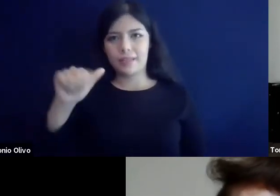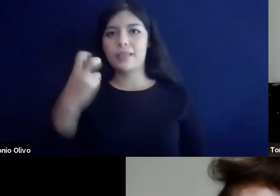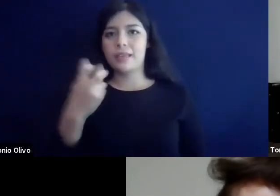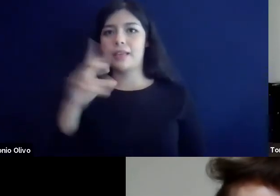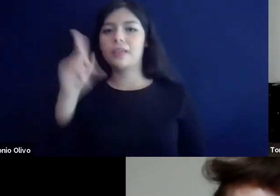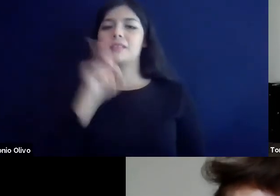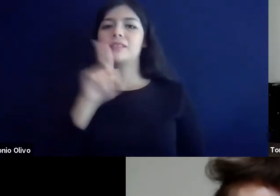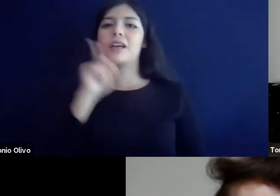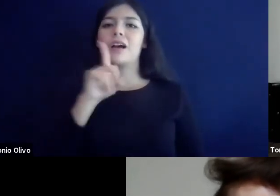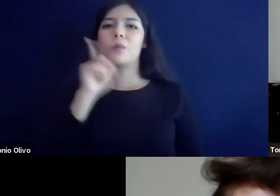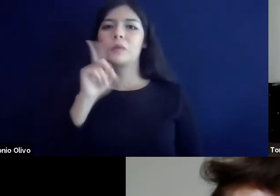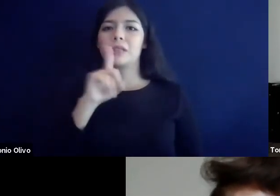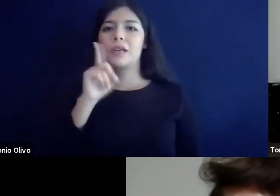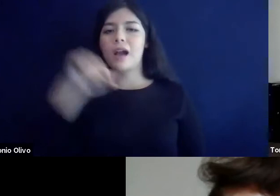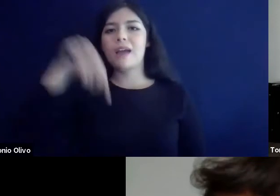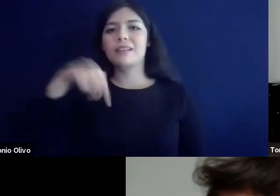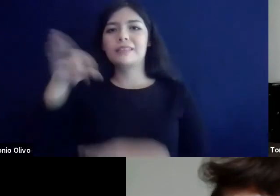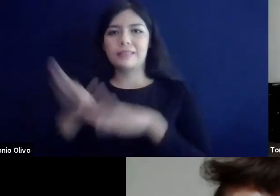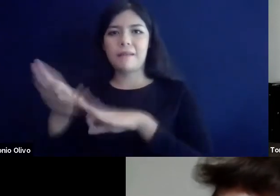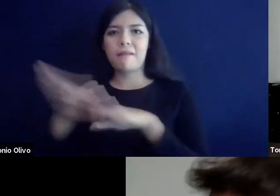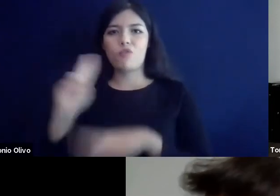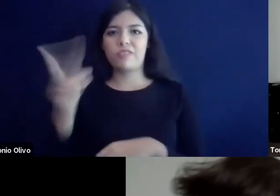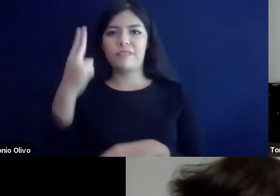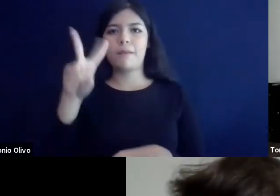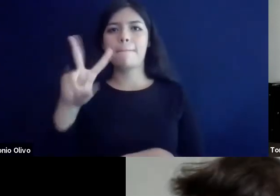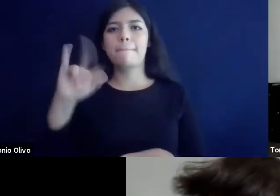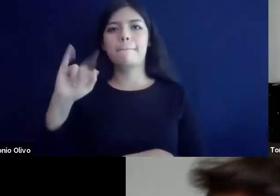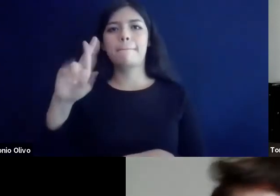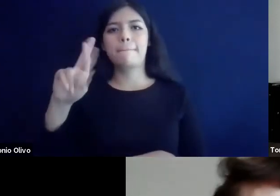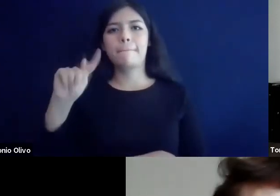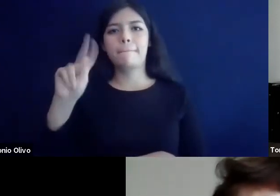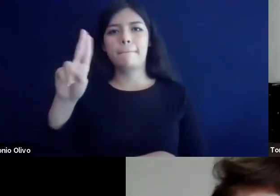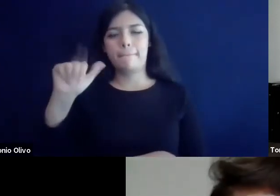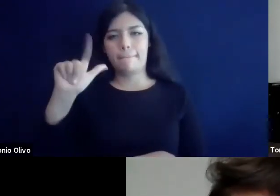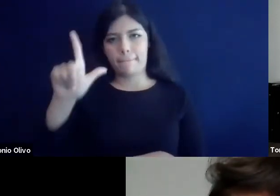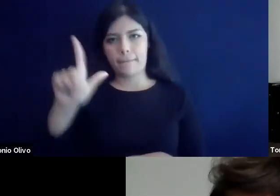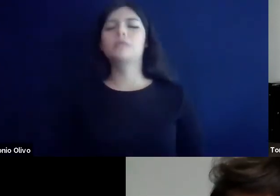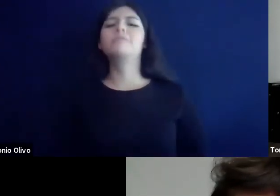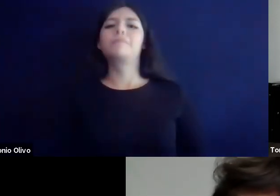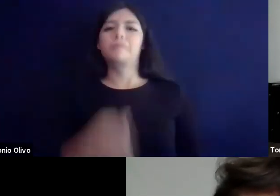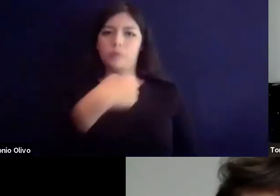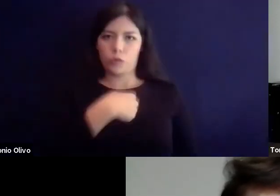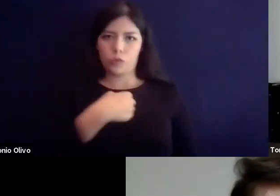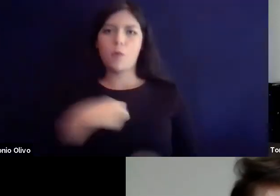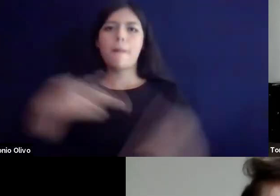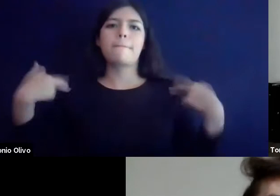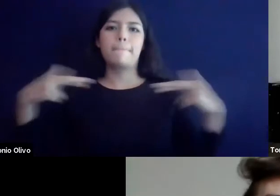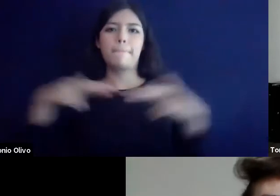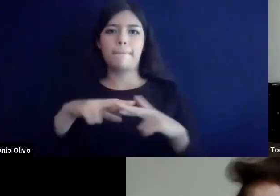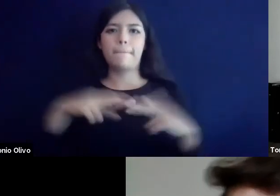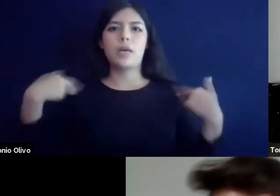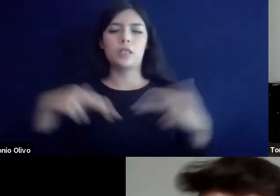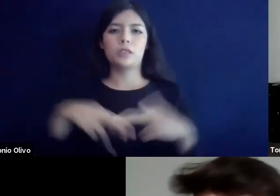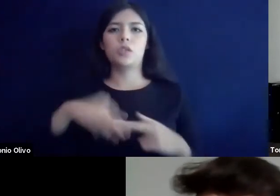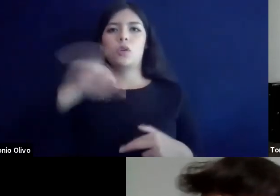virtual. Para los que no me conocen, bueno, soy el maestro José Antonio Olivo Valencia. Y soy